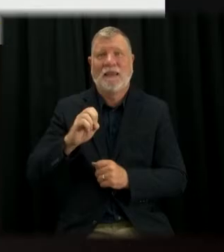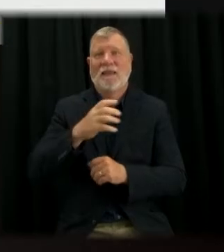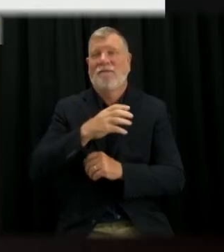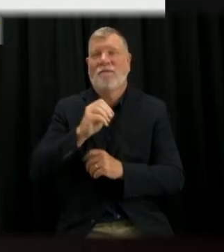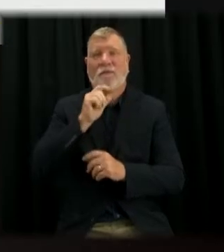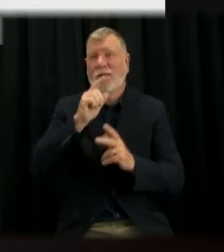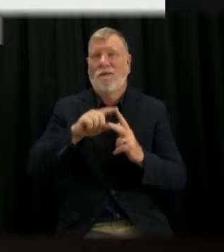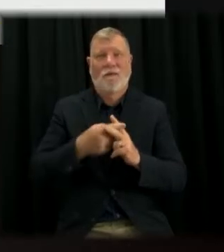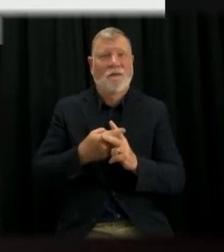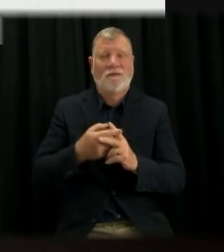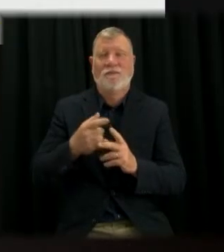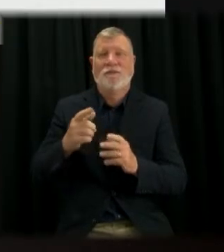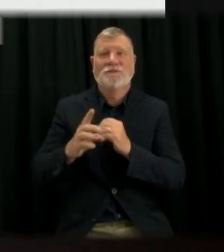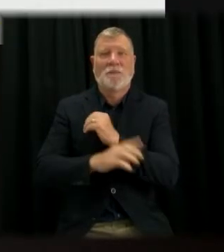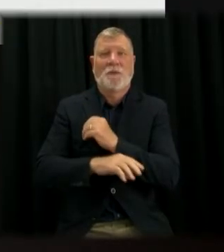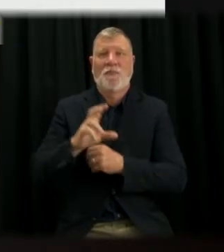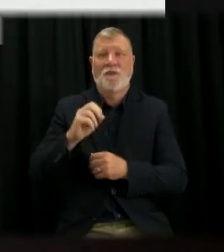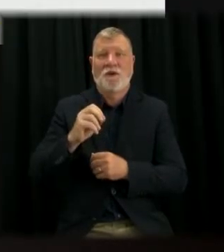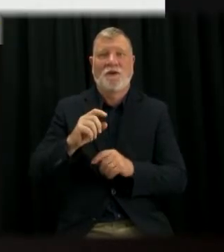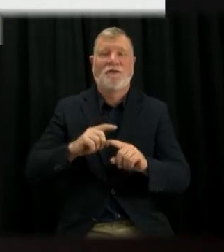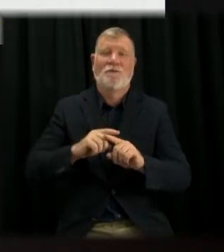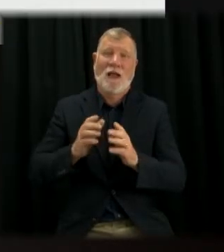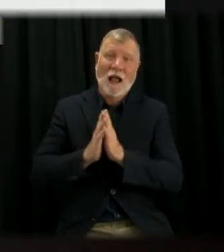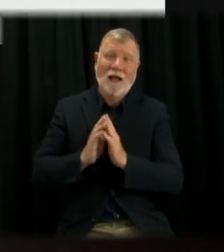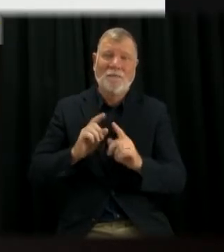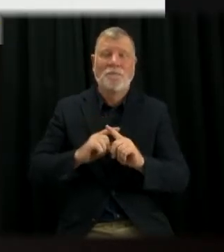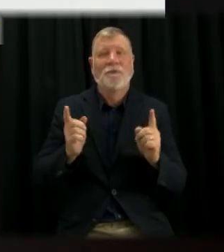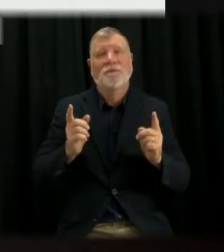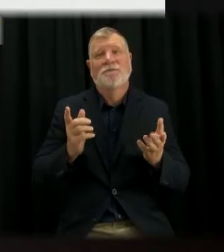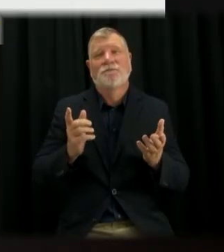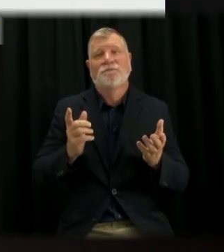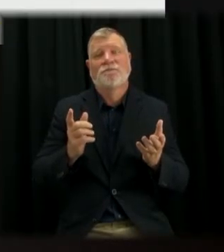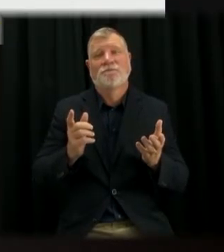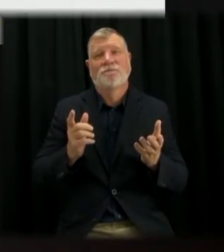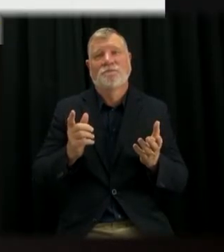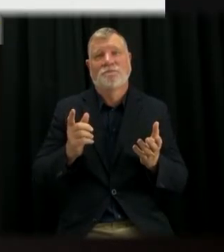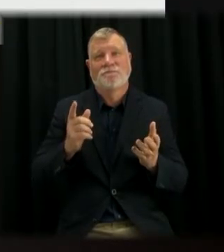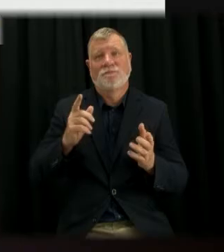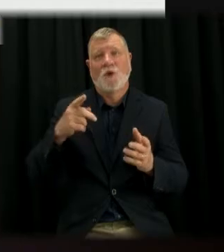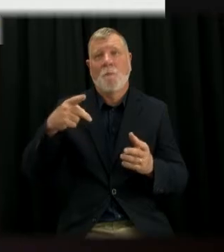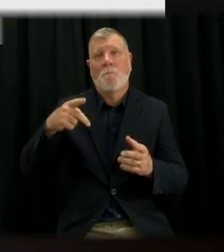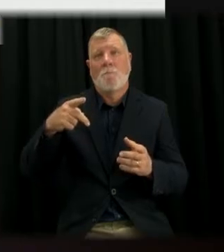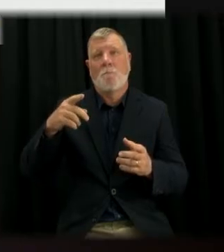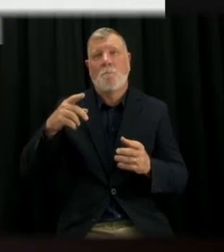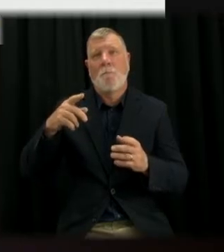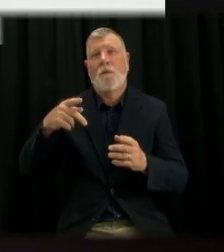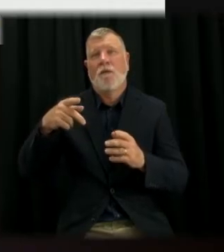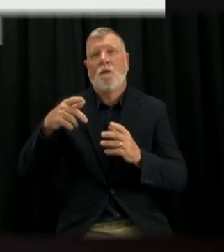DITEC. Ha empezado, espera para el 30 de septiembre. Y la autoridad de puertos